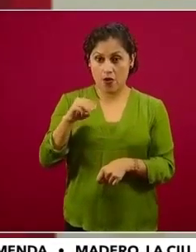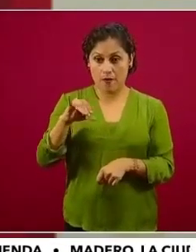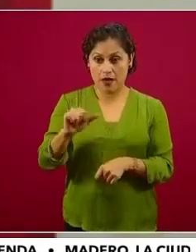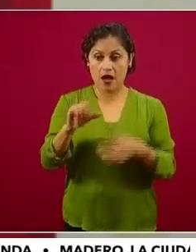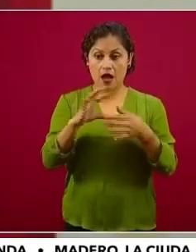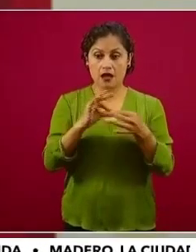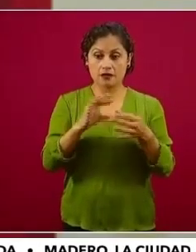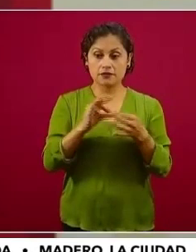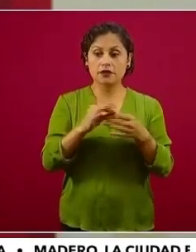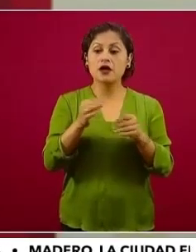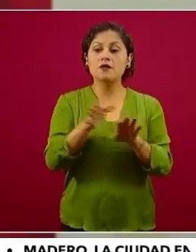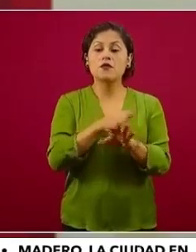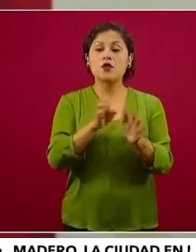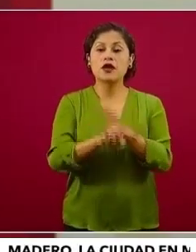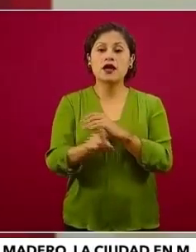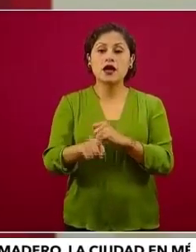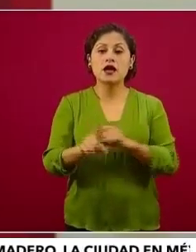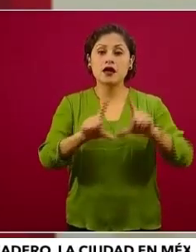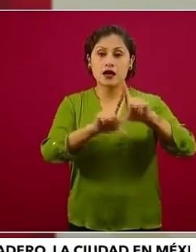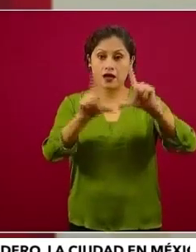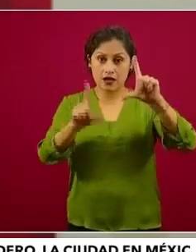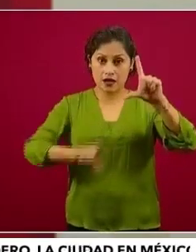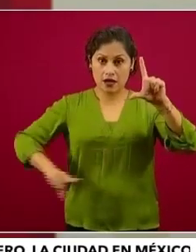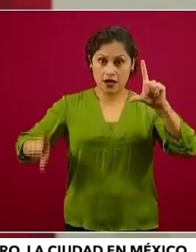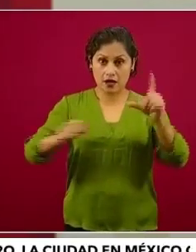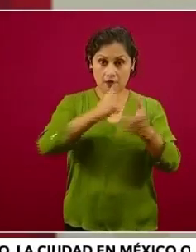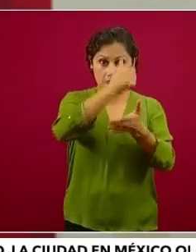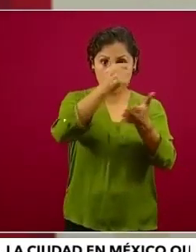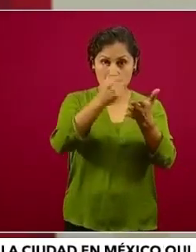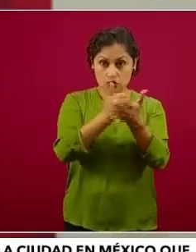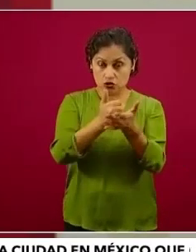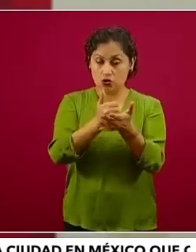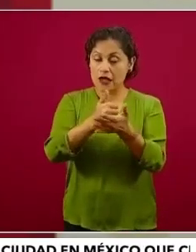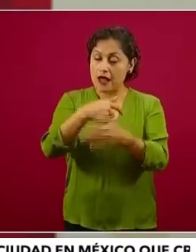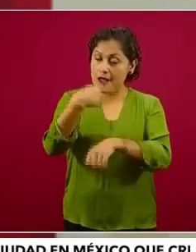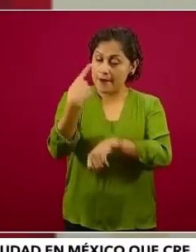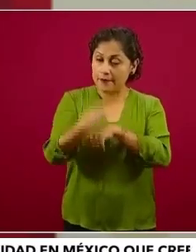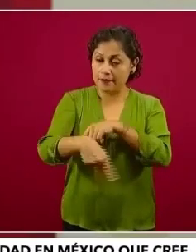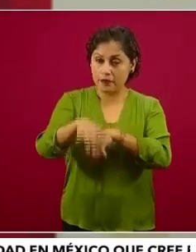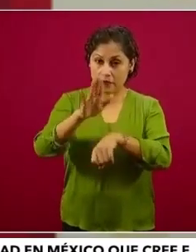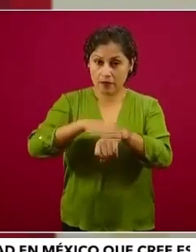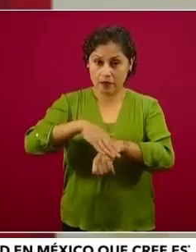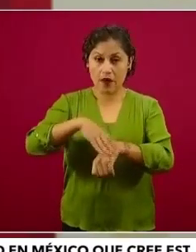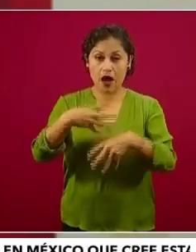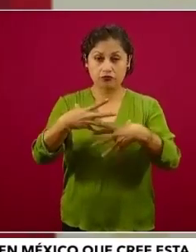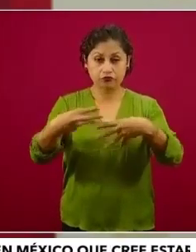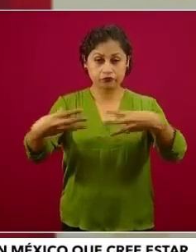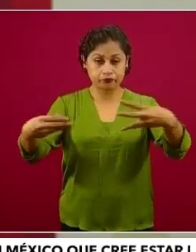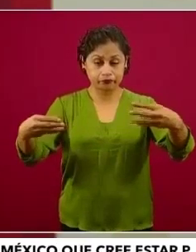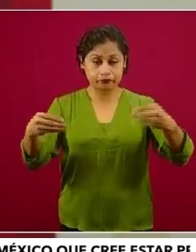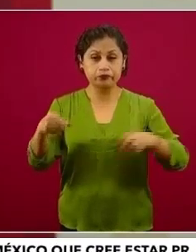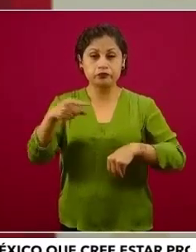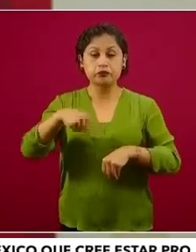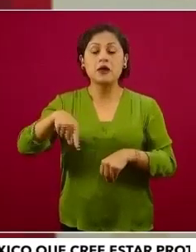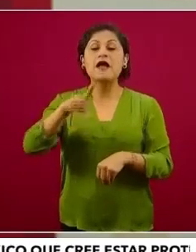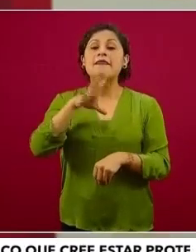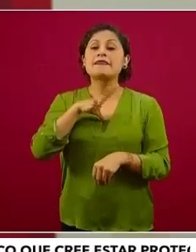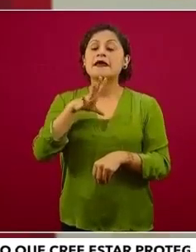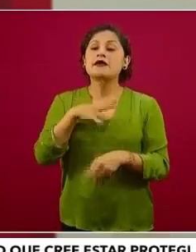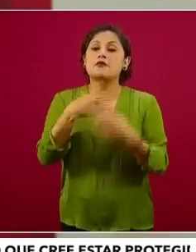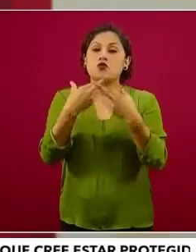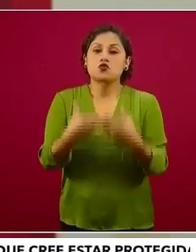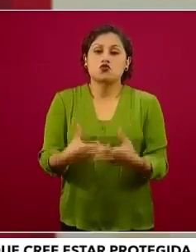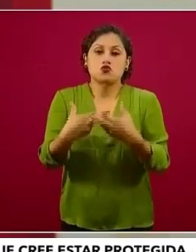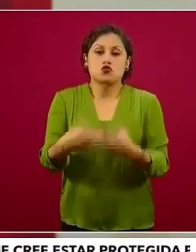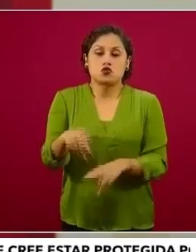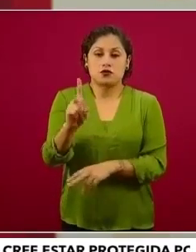en las ciudades más afectadas, concretamente en la Ciudad de México, una reserva que está en el 30%, en otras entidades